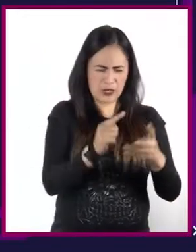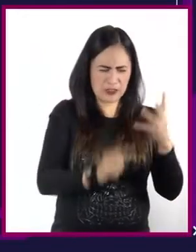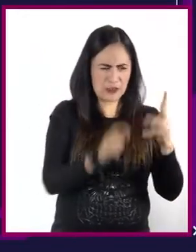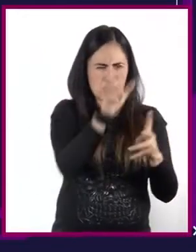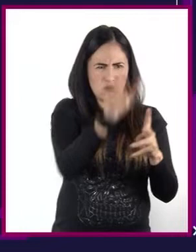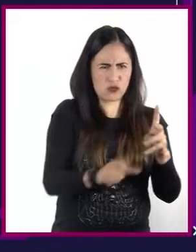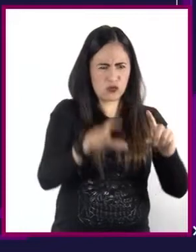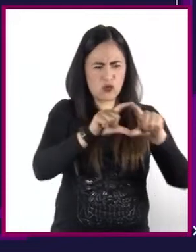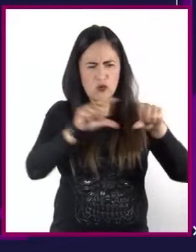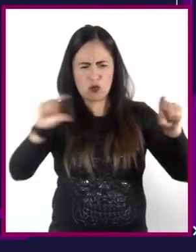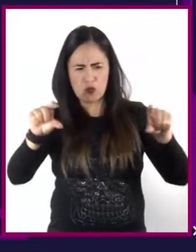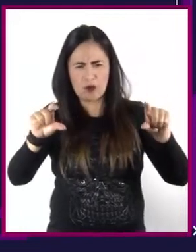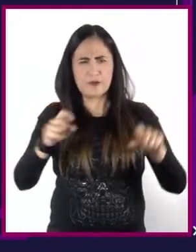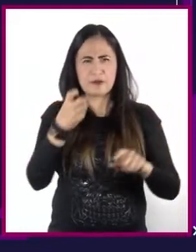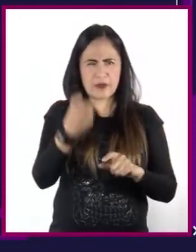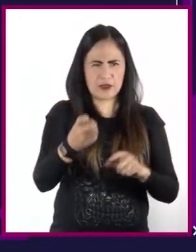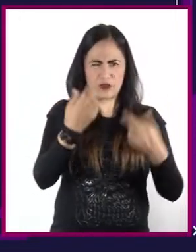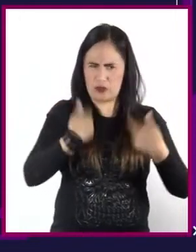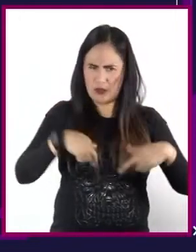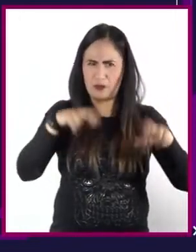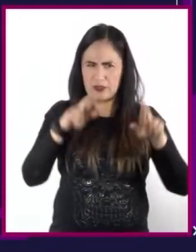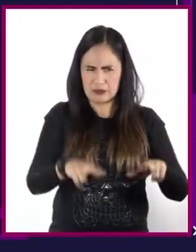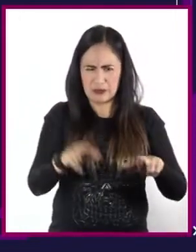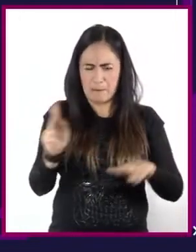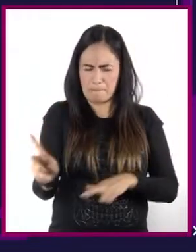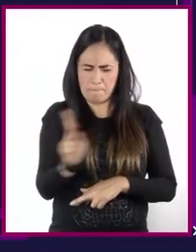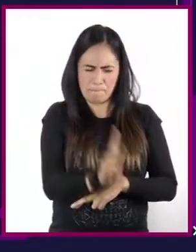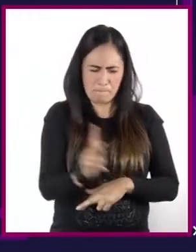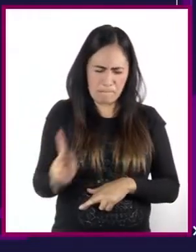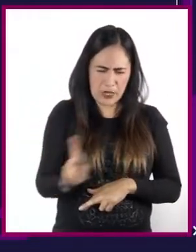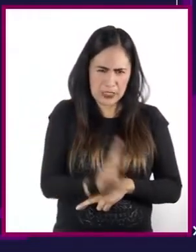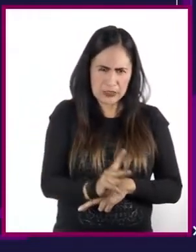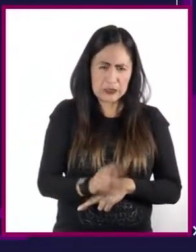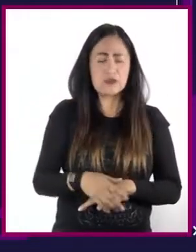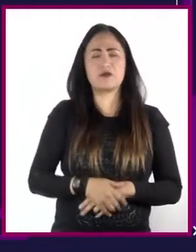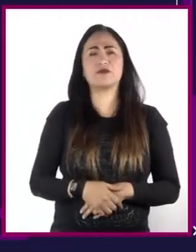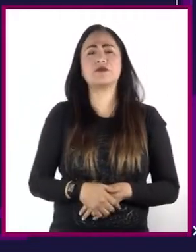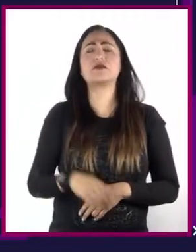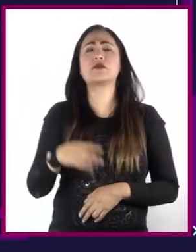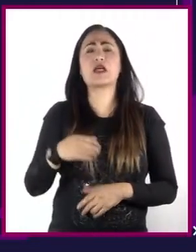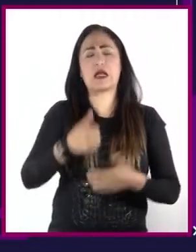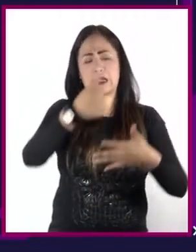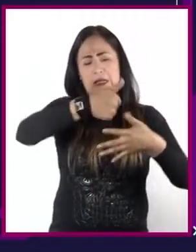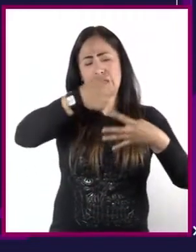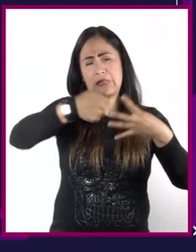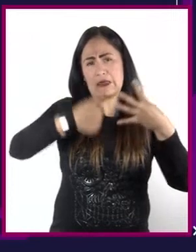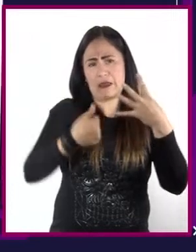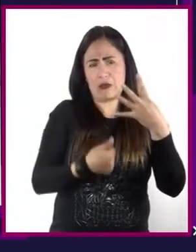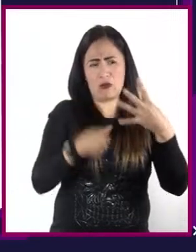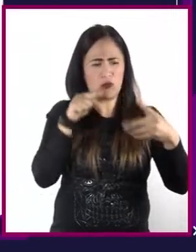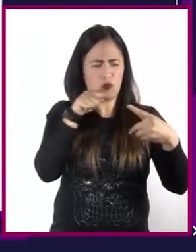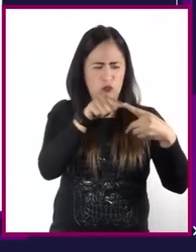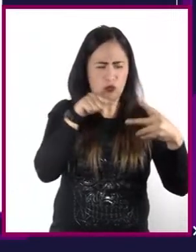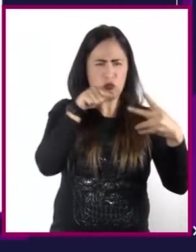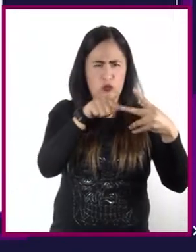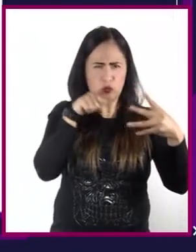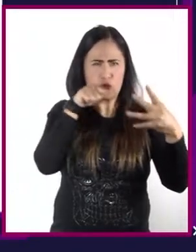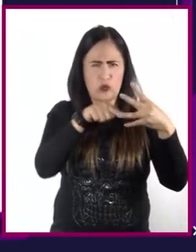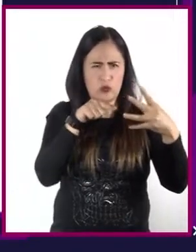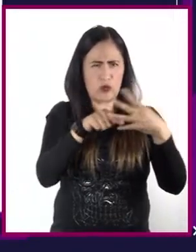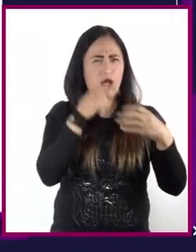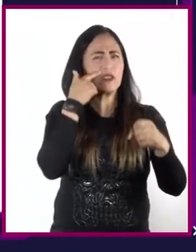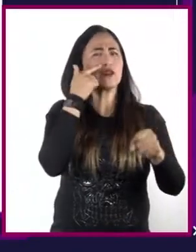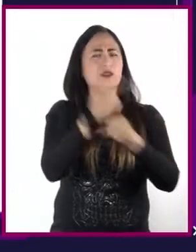o rectángulos horizontales o verticales. Cada uno se utiliza en casos muy específicos. Para distinguir con mayor